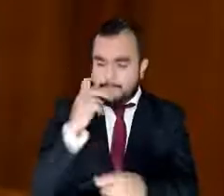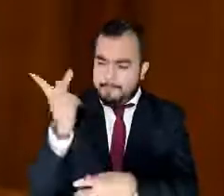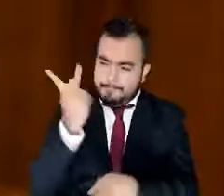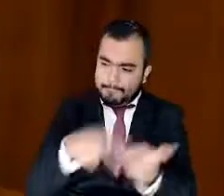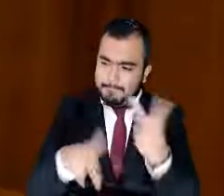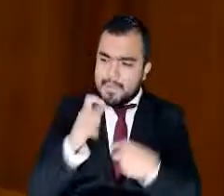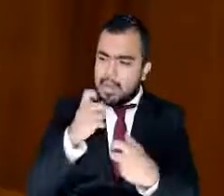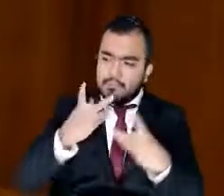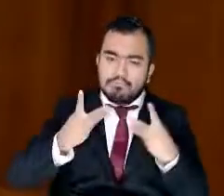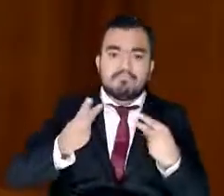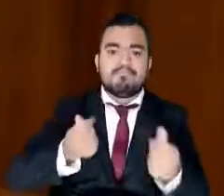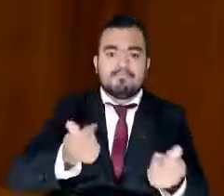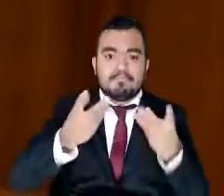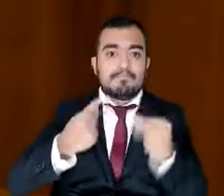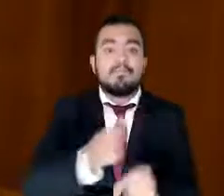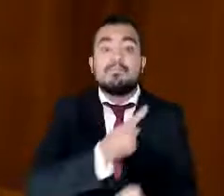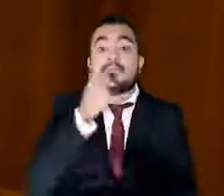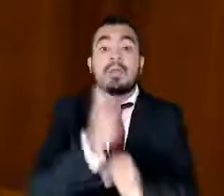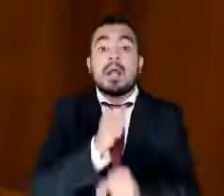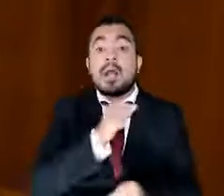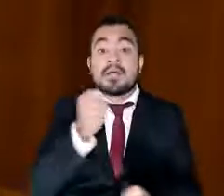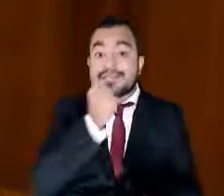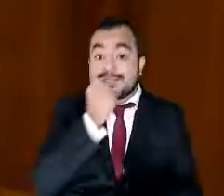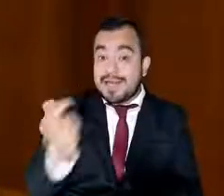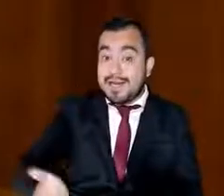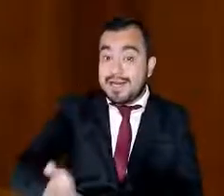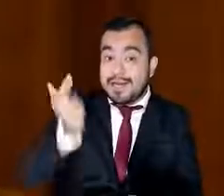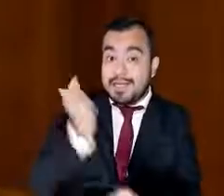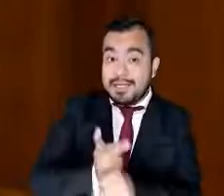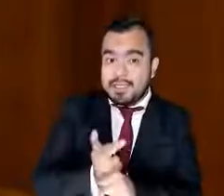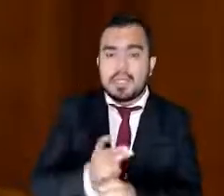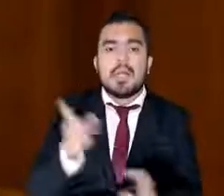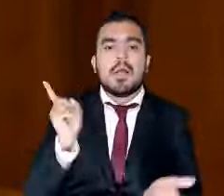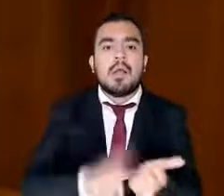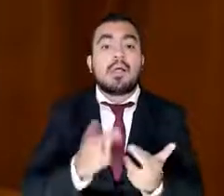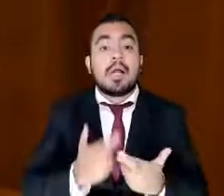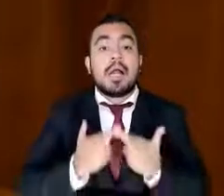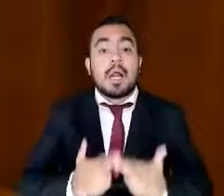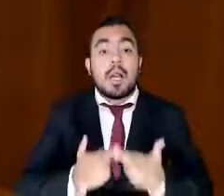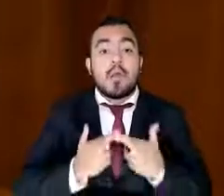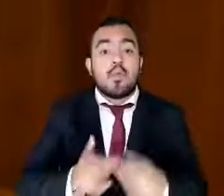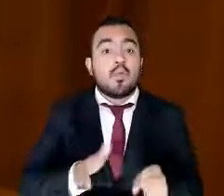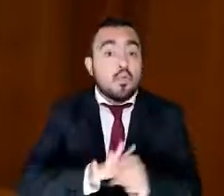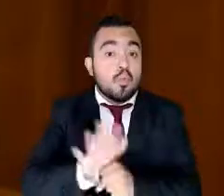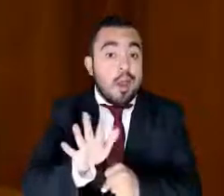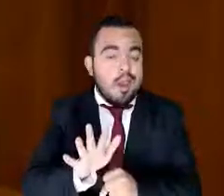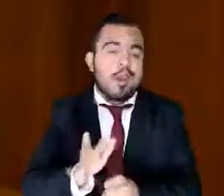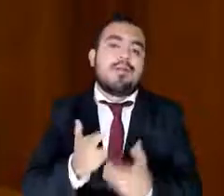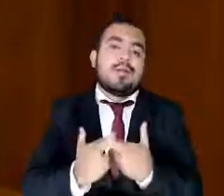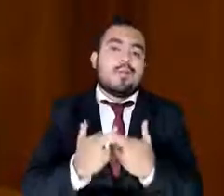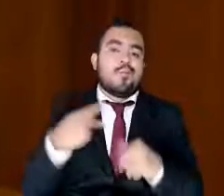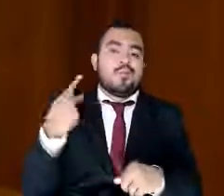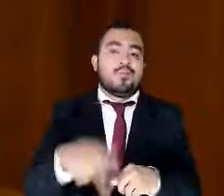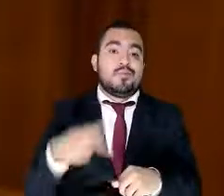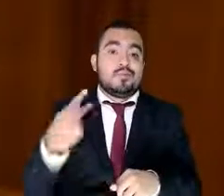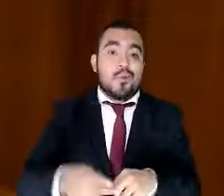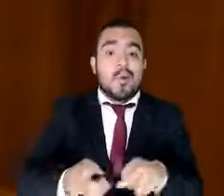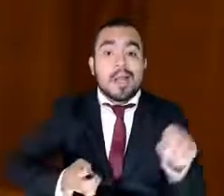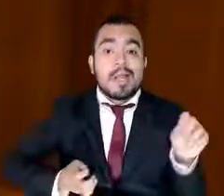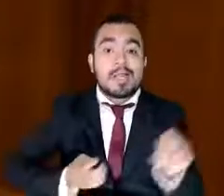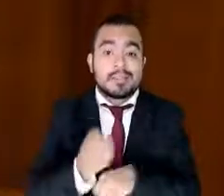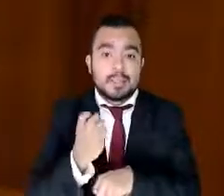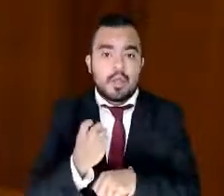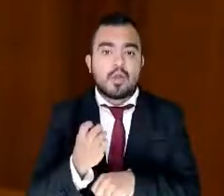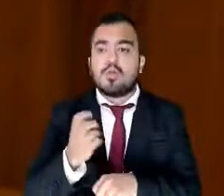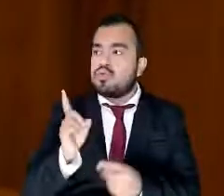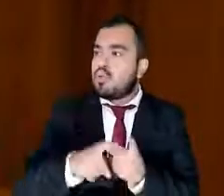financiamiento o el principal insumo que tenemos en la Secretaría como recursos son los recursos estatales y muchos de ellos provienen de